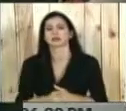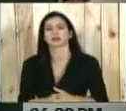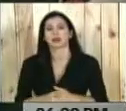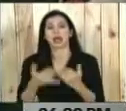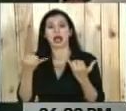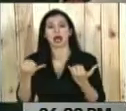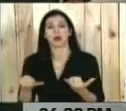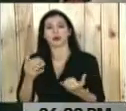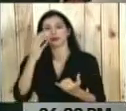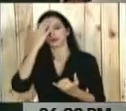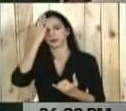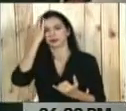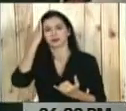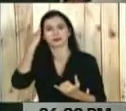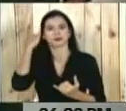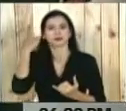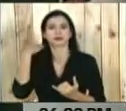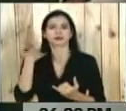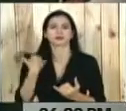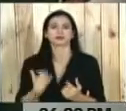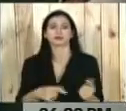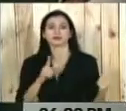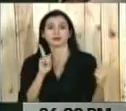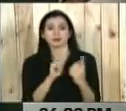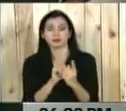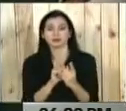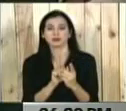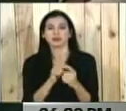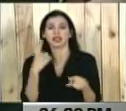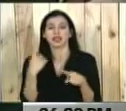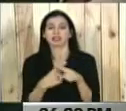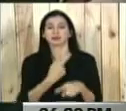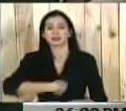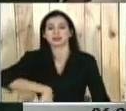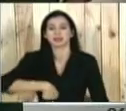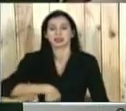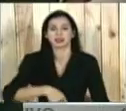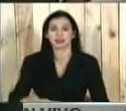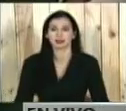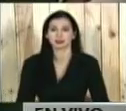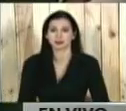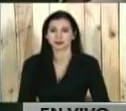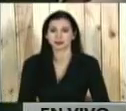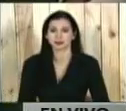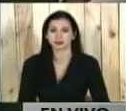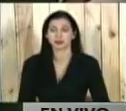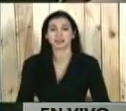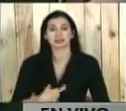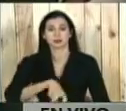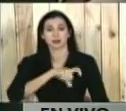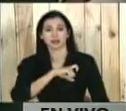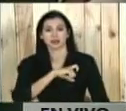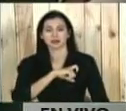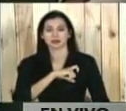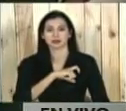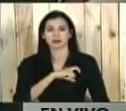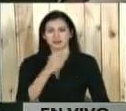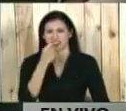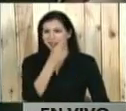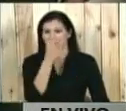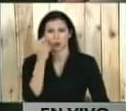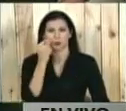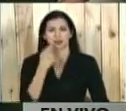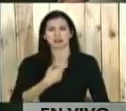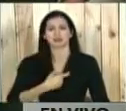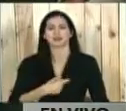ahora he recibido a el expresidente de España, José Luis Rodríguez